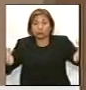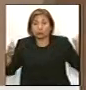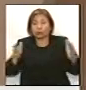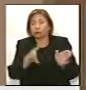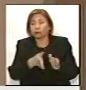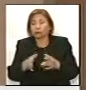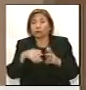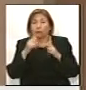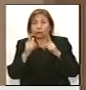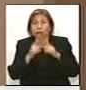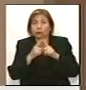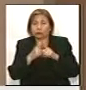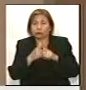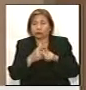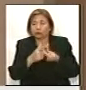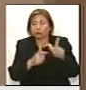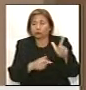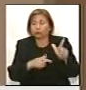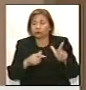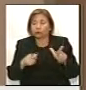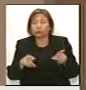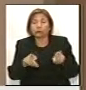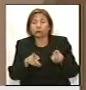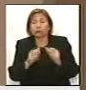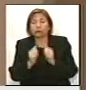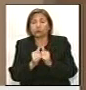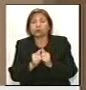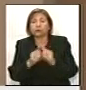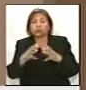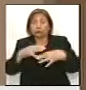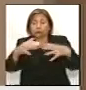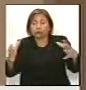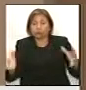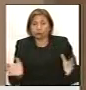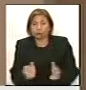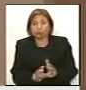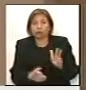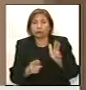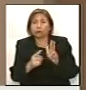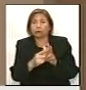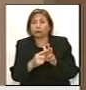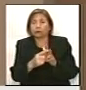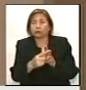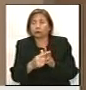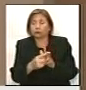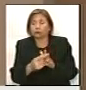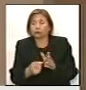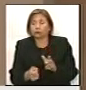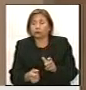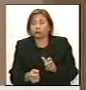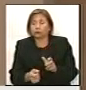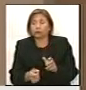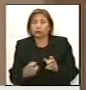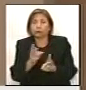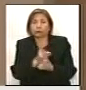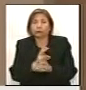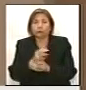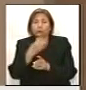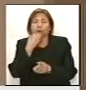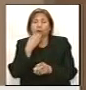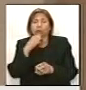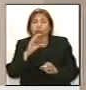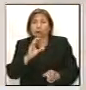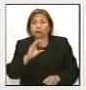otro que está relacionado con los reservorios y otro que está relacionado con la conservación de las